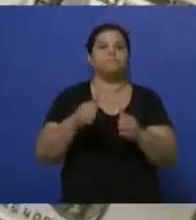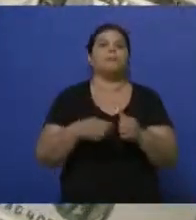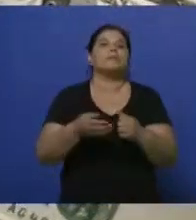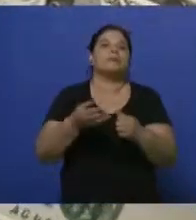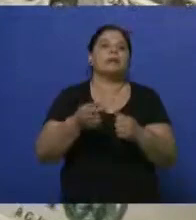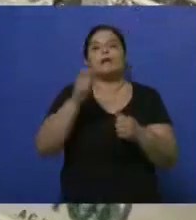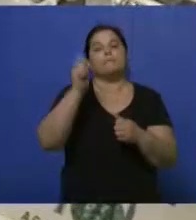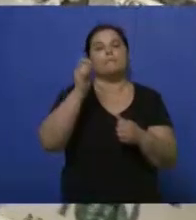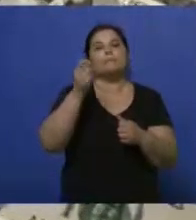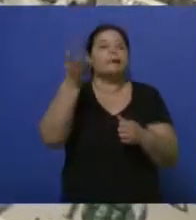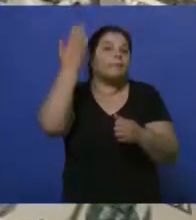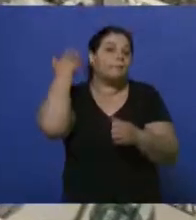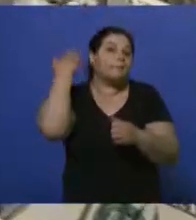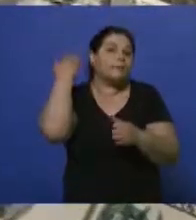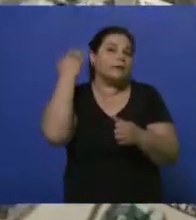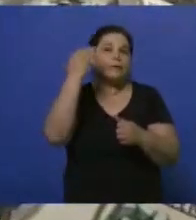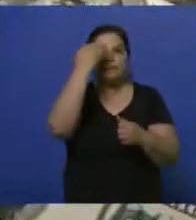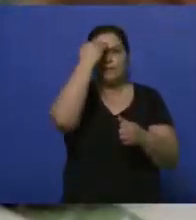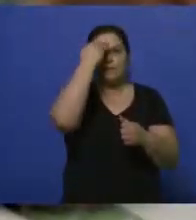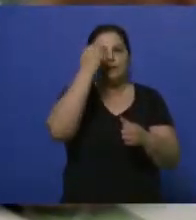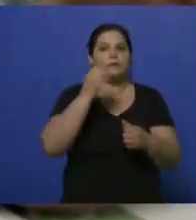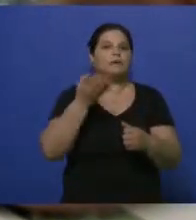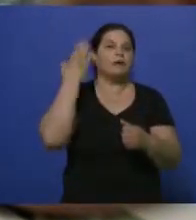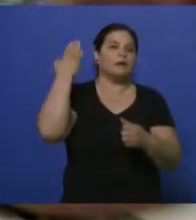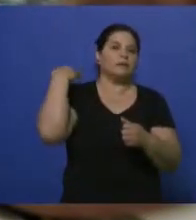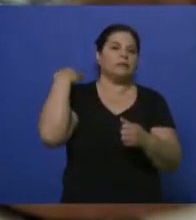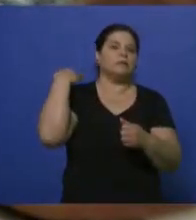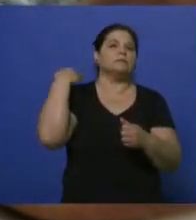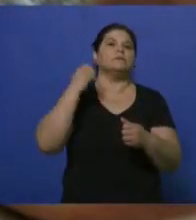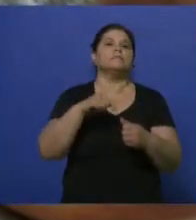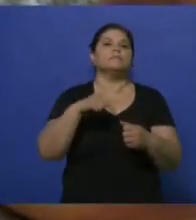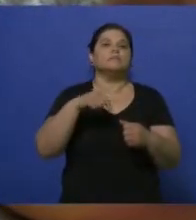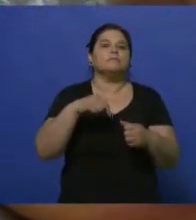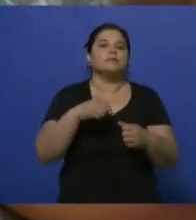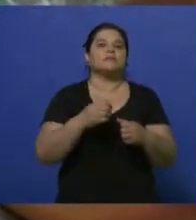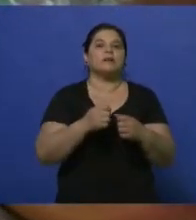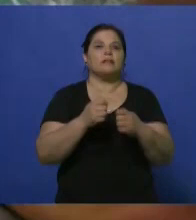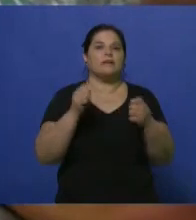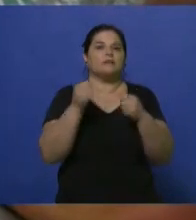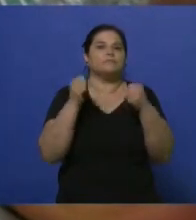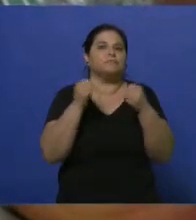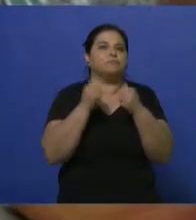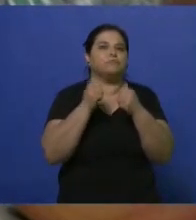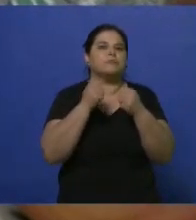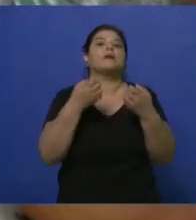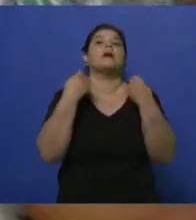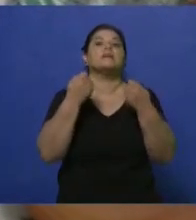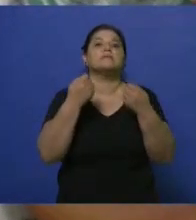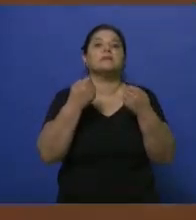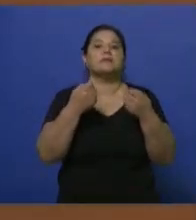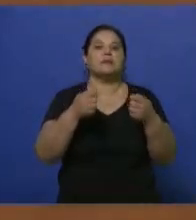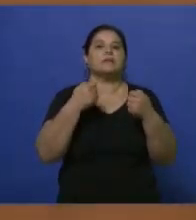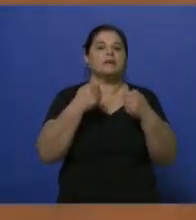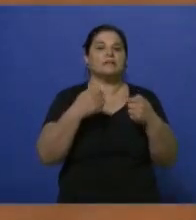el mes pasado, hace 15 días, hablando con una empresa, un frigorífico muy importante de la Argentina, no lo voy a mencionar, pero que en realidad estaba cerrando un acuerdo para exportar al sudeste